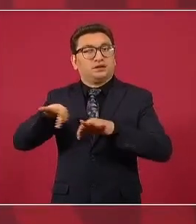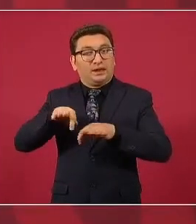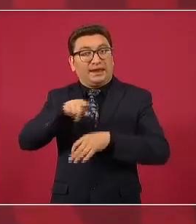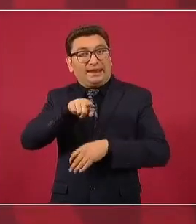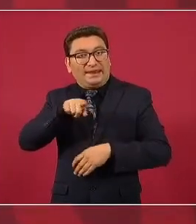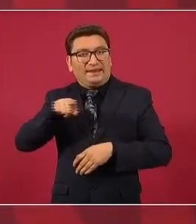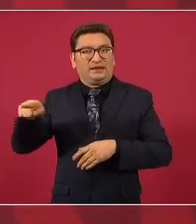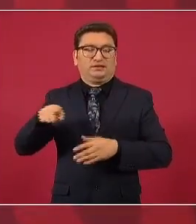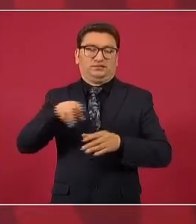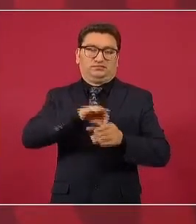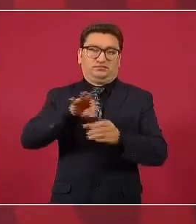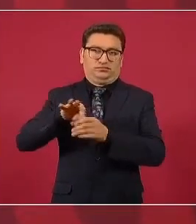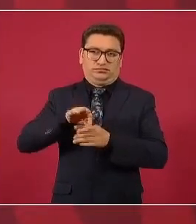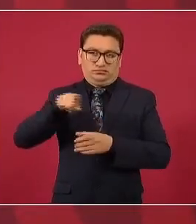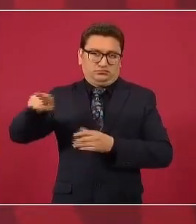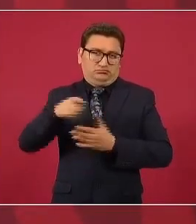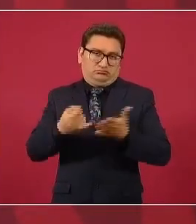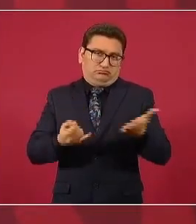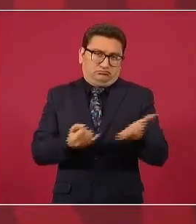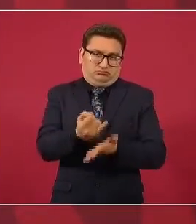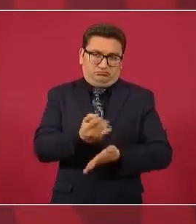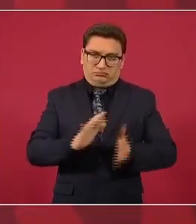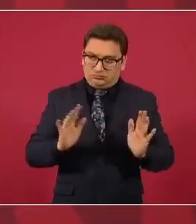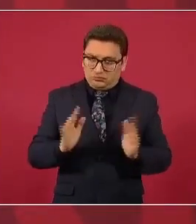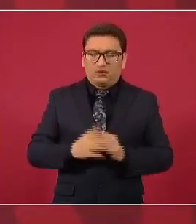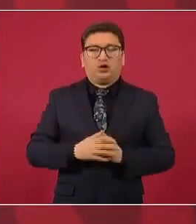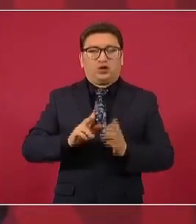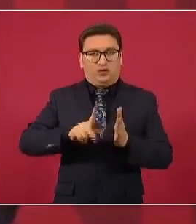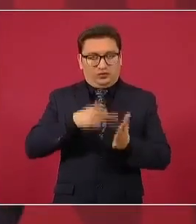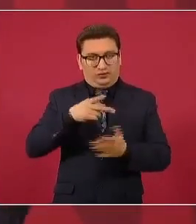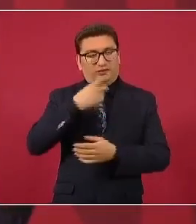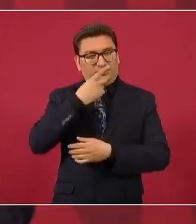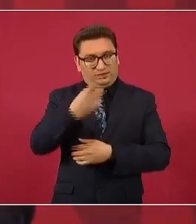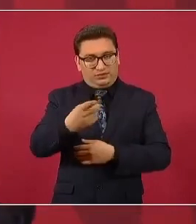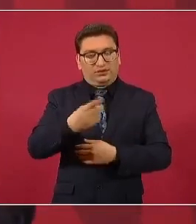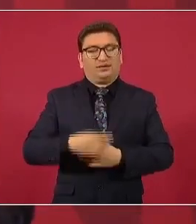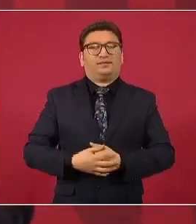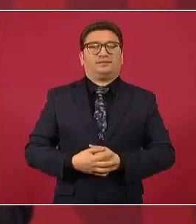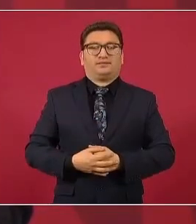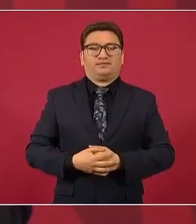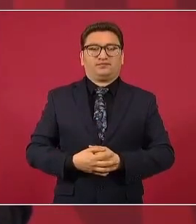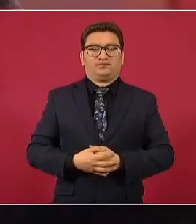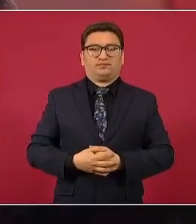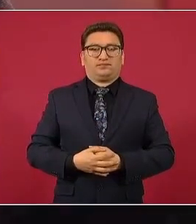decisión y repito lo que